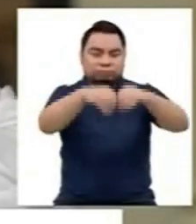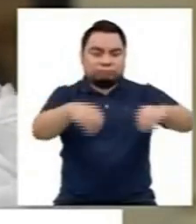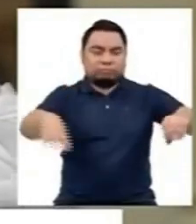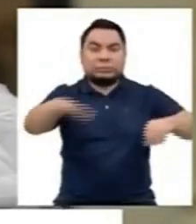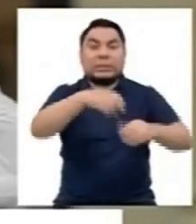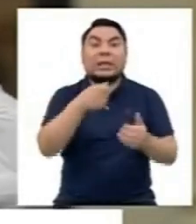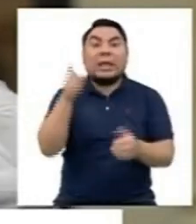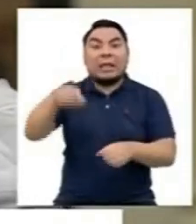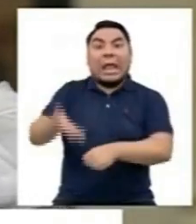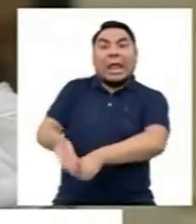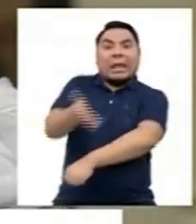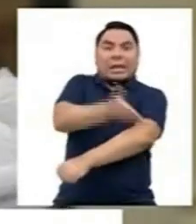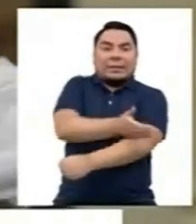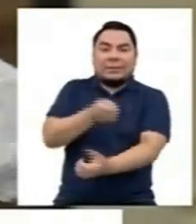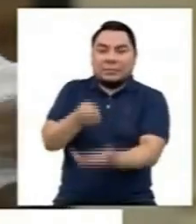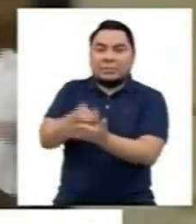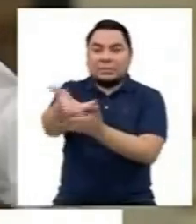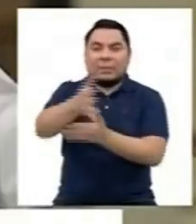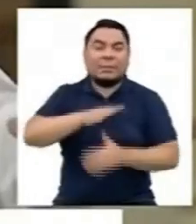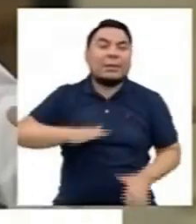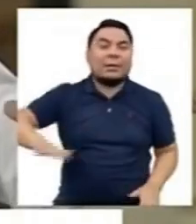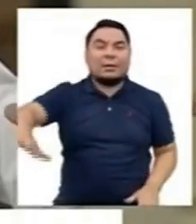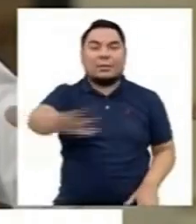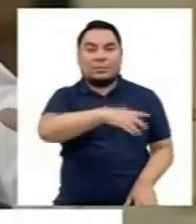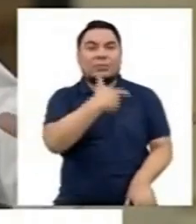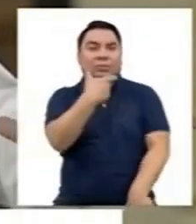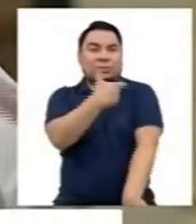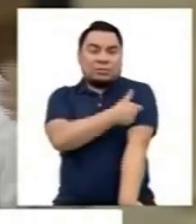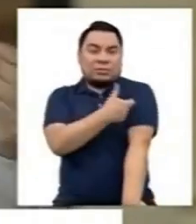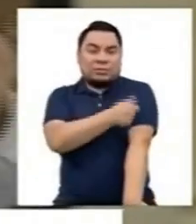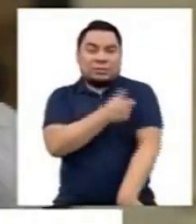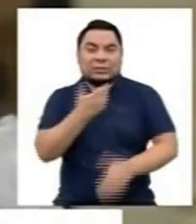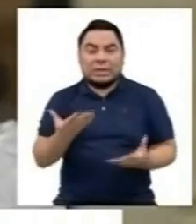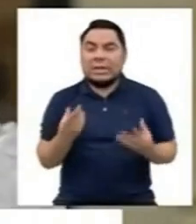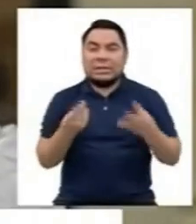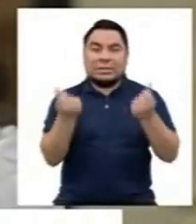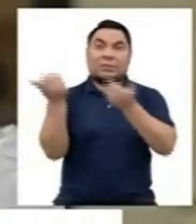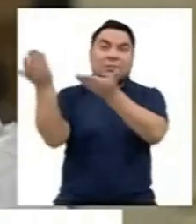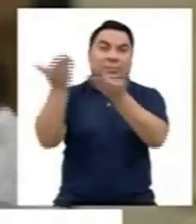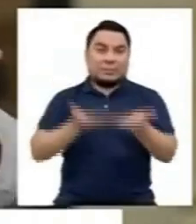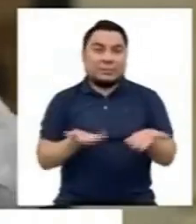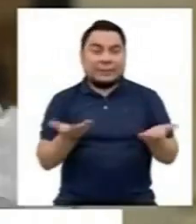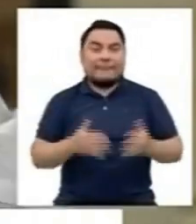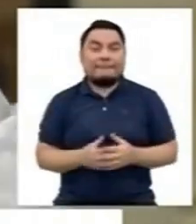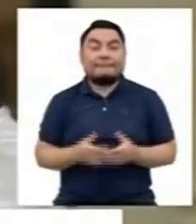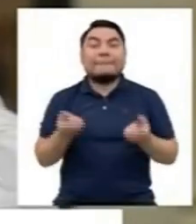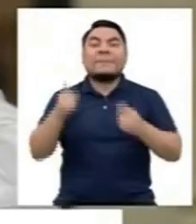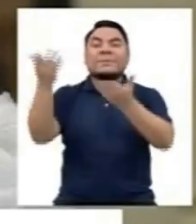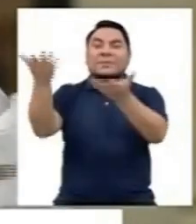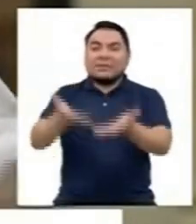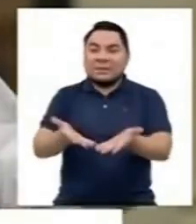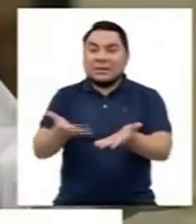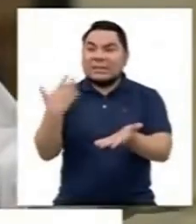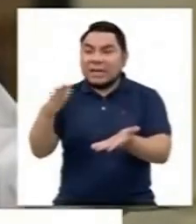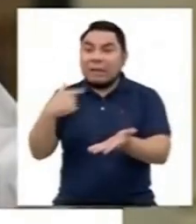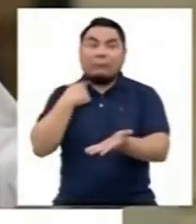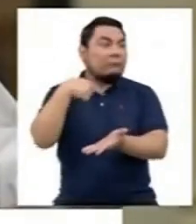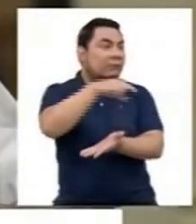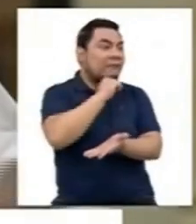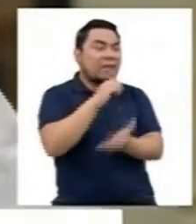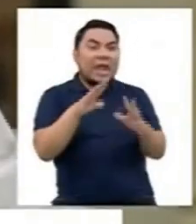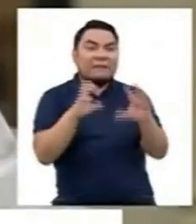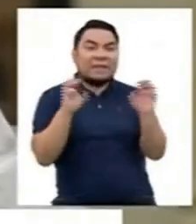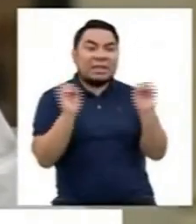o menos cuántas poblaciones vulnerables, cuántos ancianos hay en su sector y todo ese detalle. La intención de esto es de que